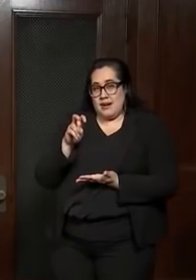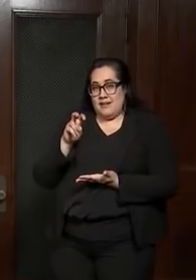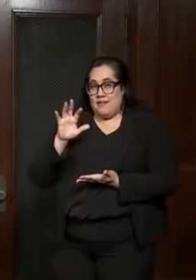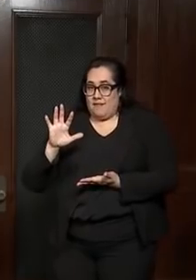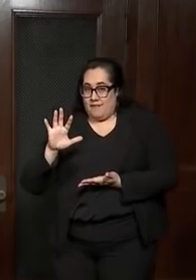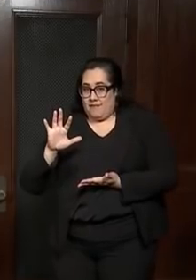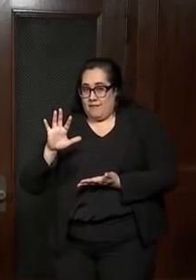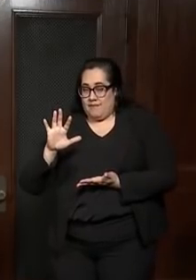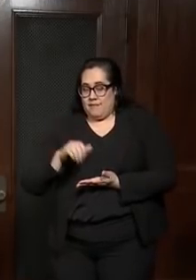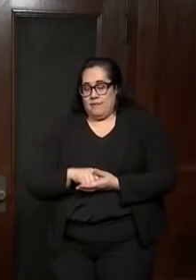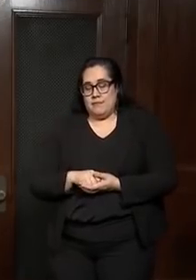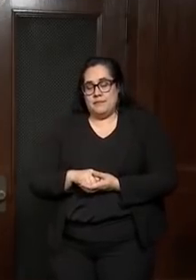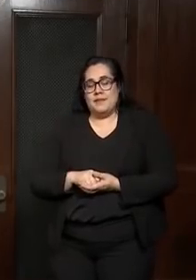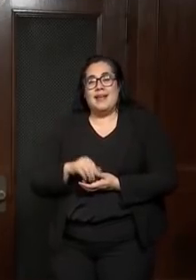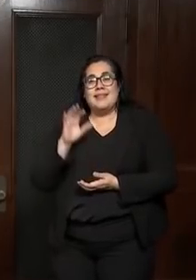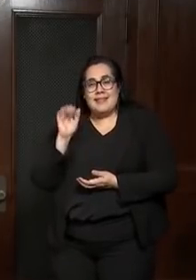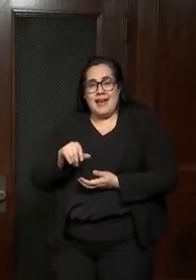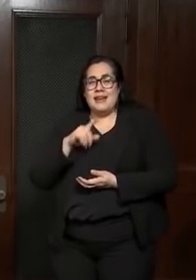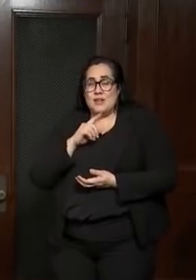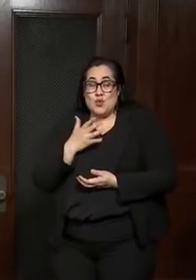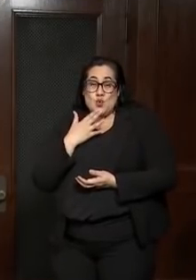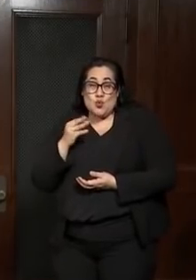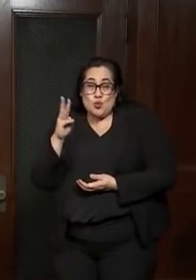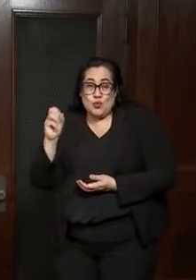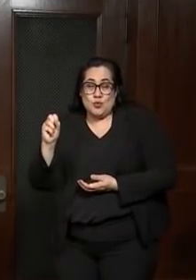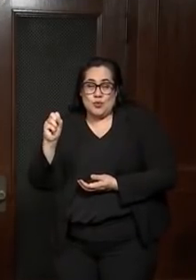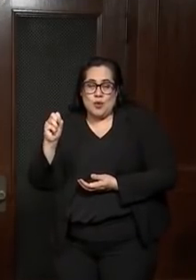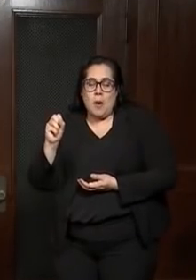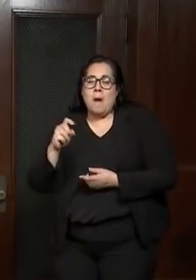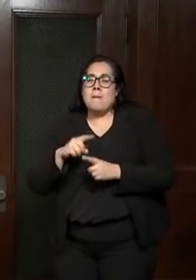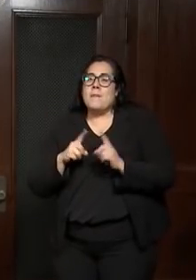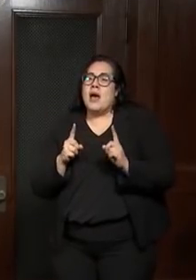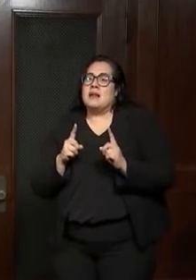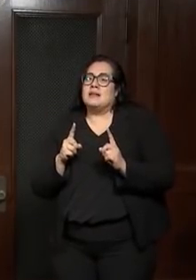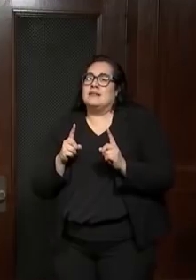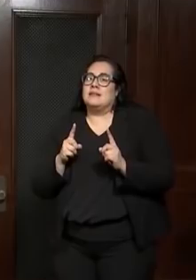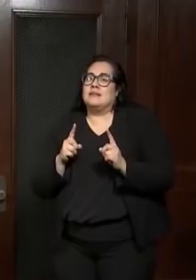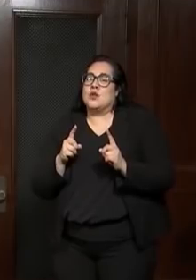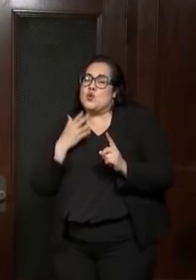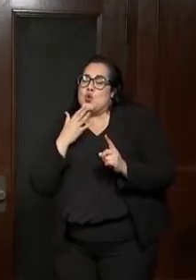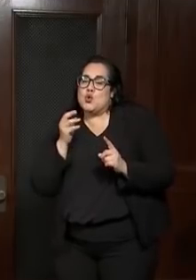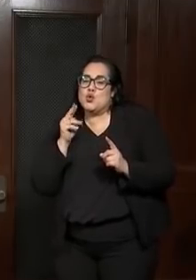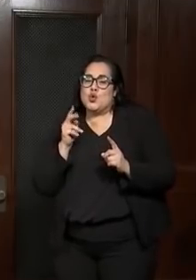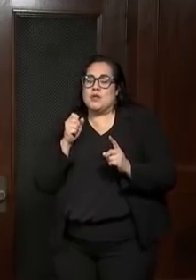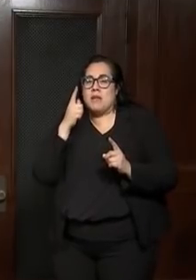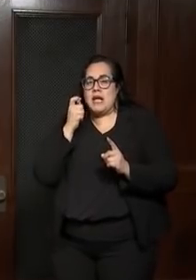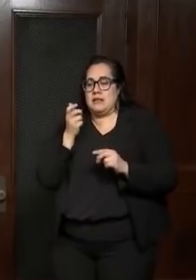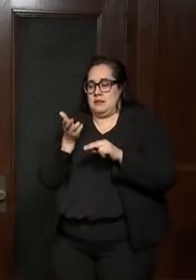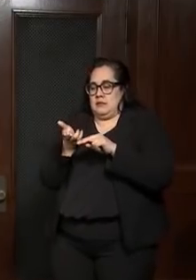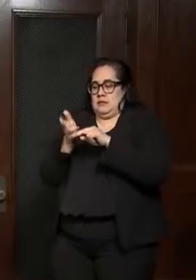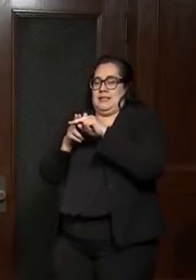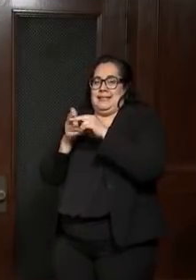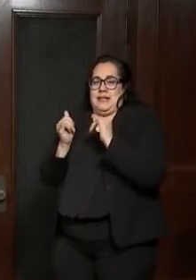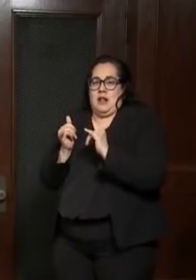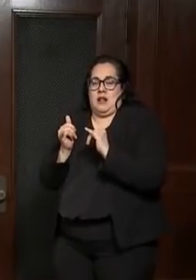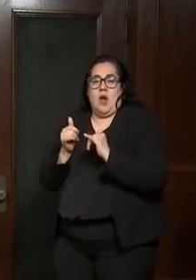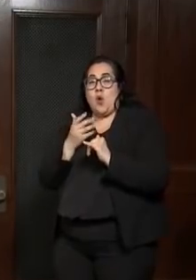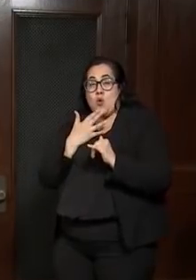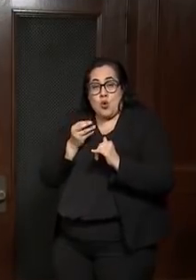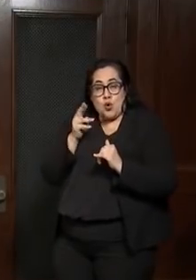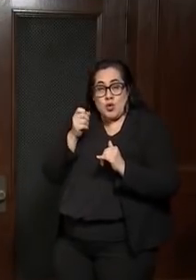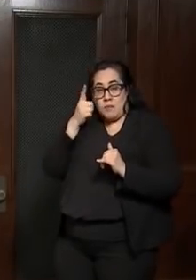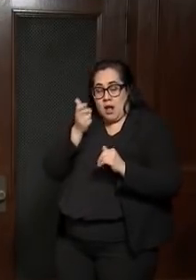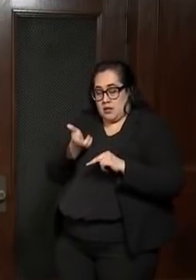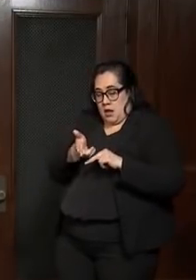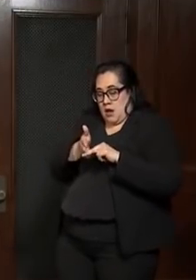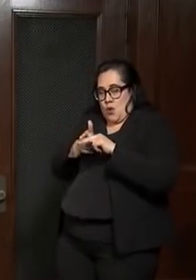4,205. Estas son buenas noticias, pero es un aumento. El rato de aumentación es